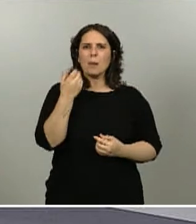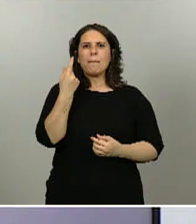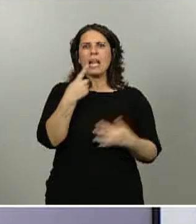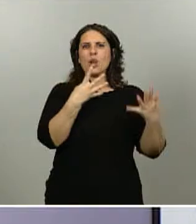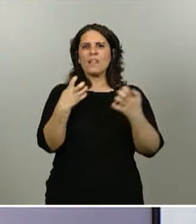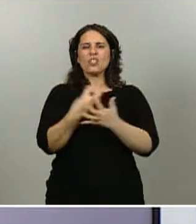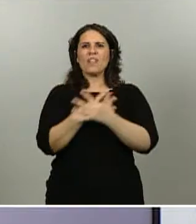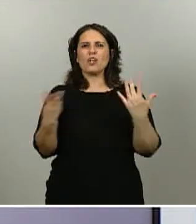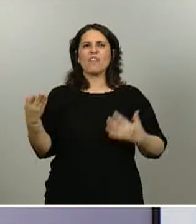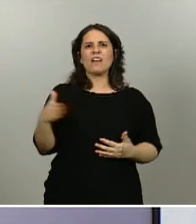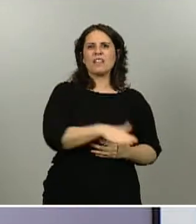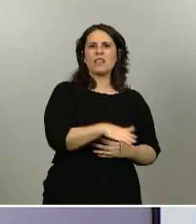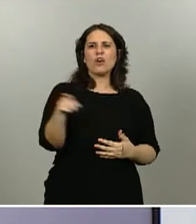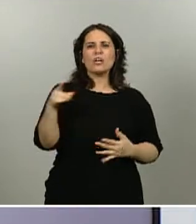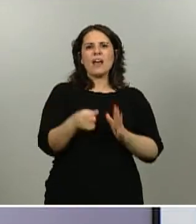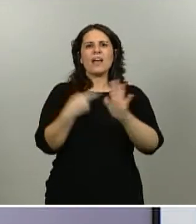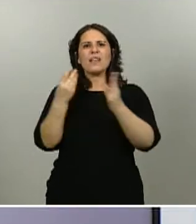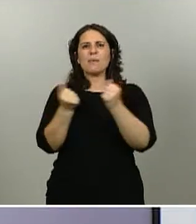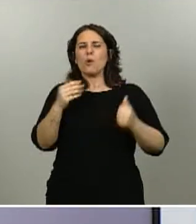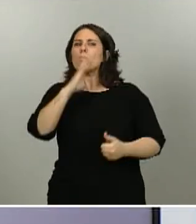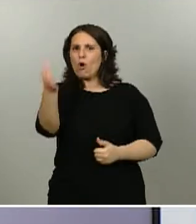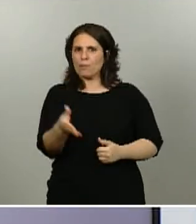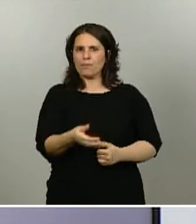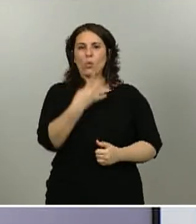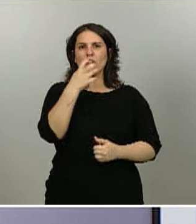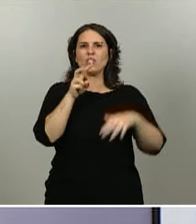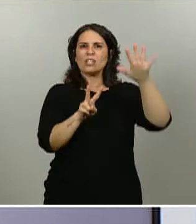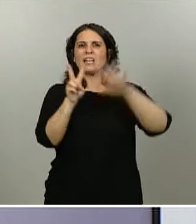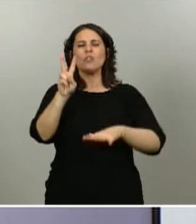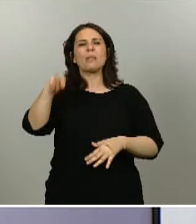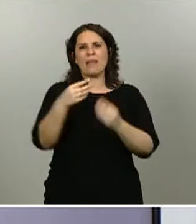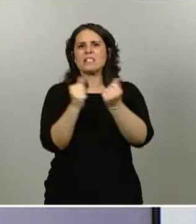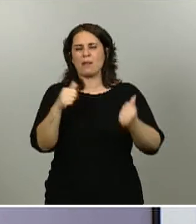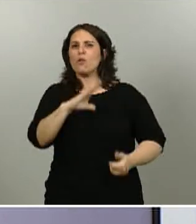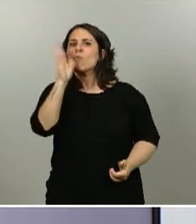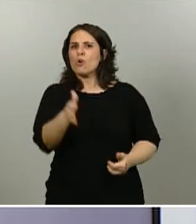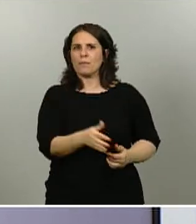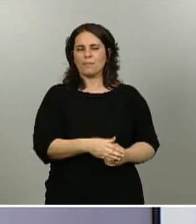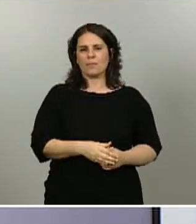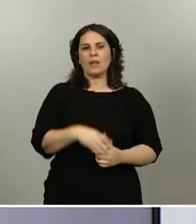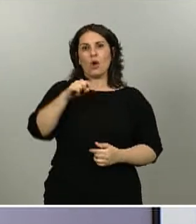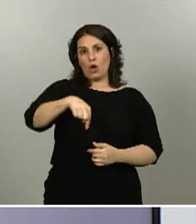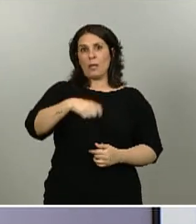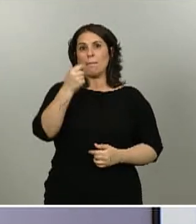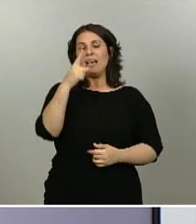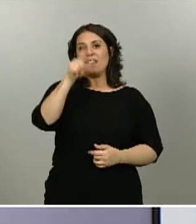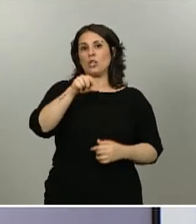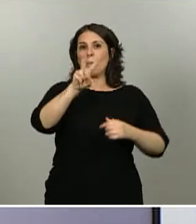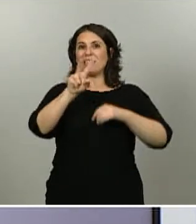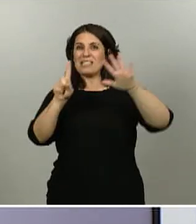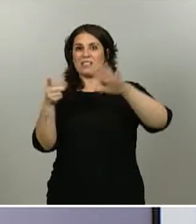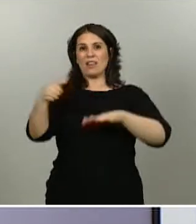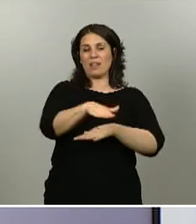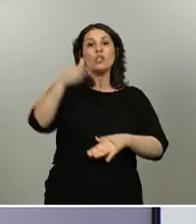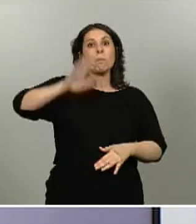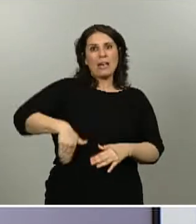de la estadística, 472 infectados también. Los datos de hoy arrojan 1.126 fallecidos menos en Cataluña que